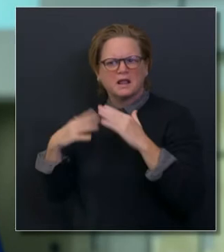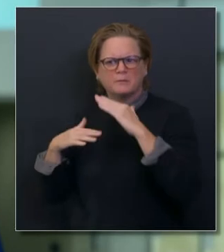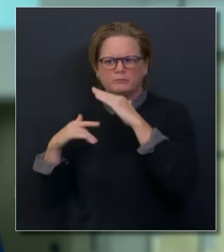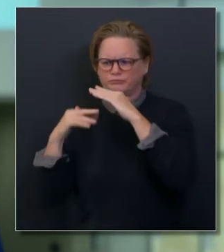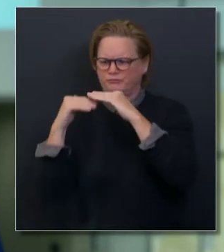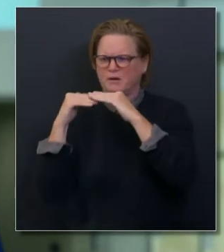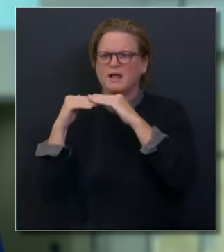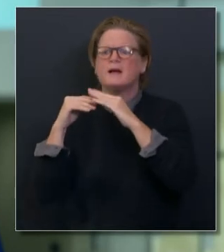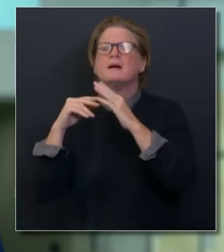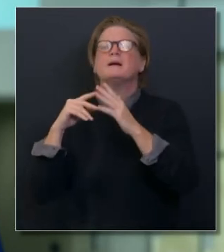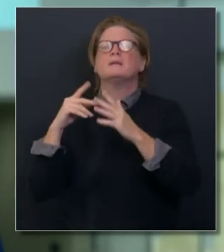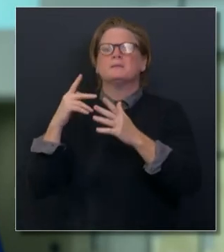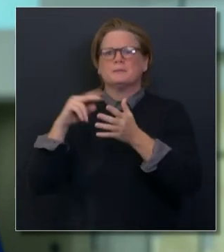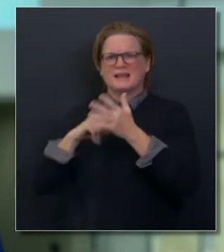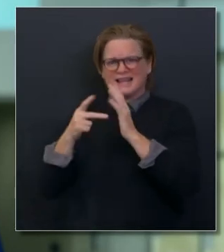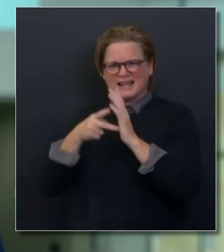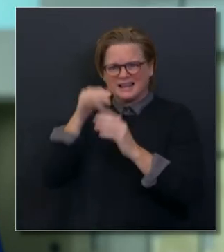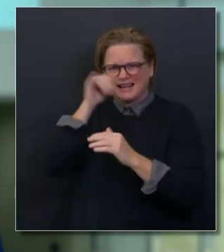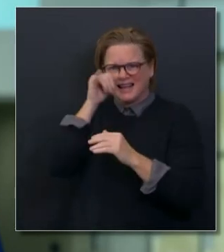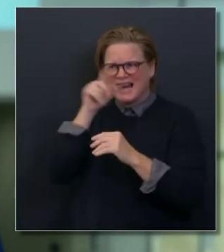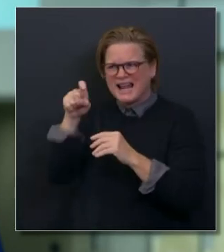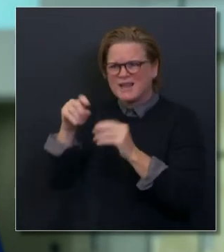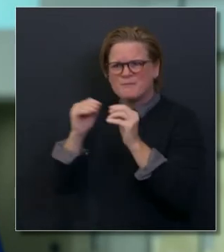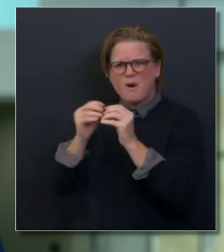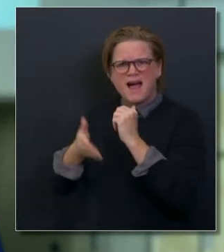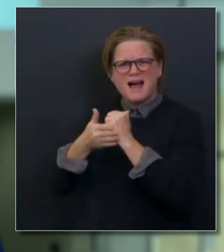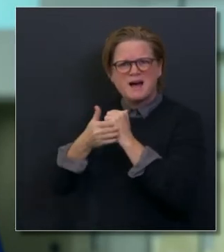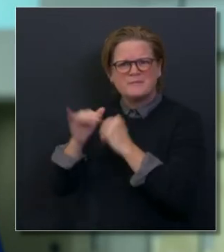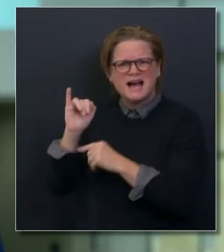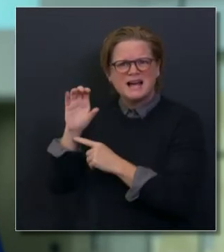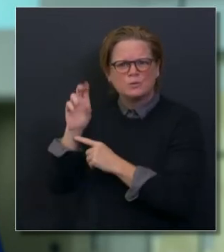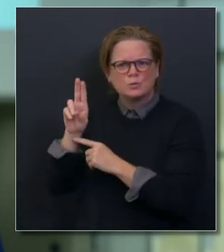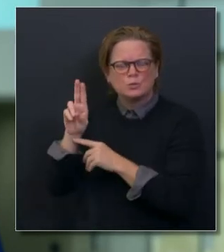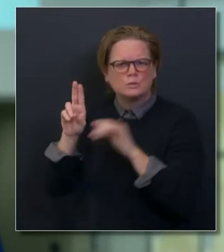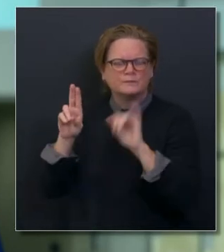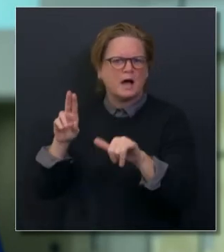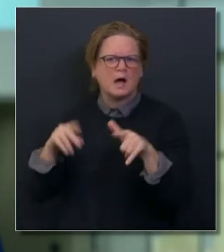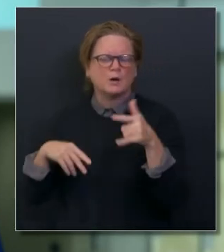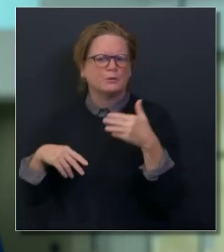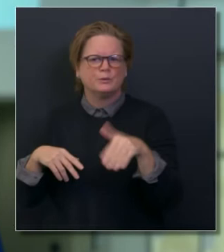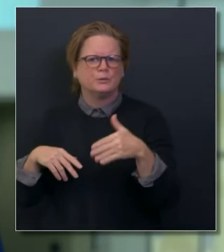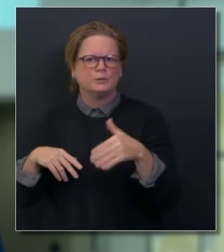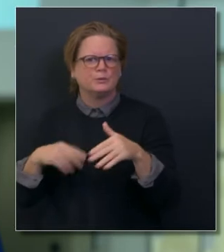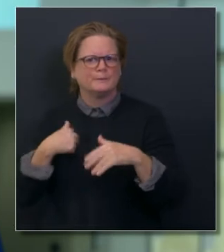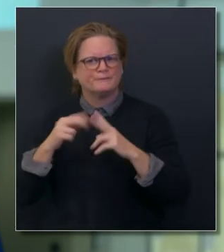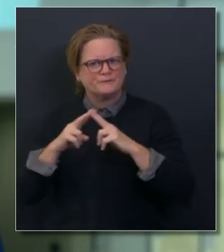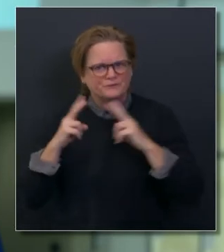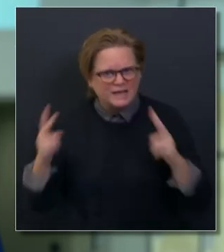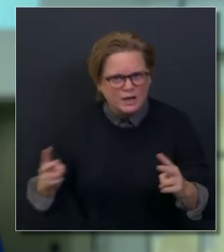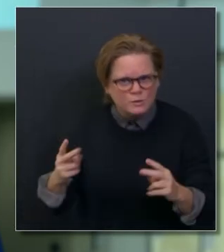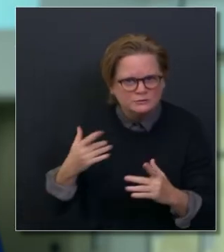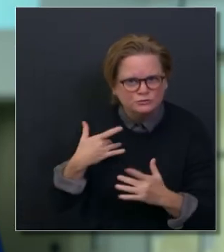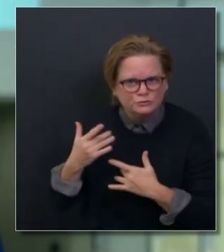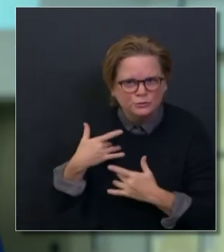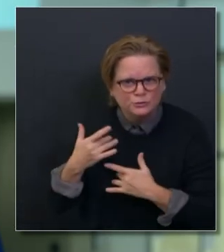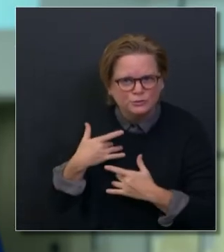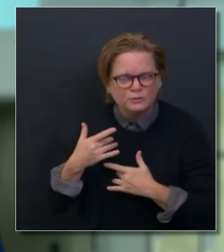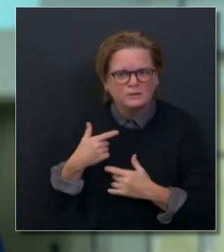aumentar. Aunque hablamos hoy de la capacidad de cuidados intensivos que